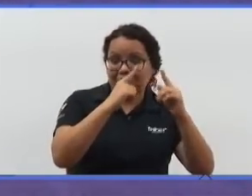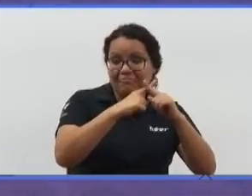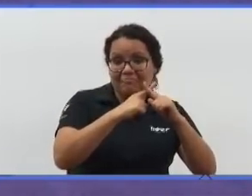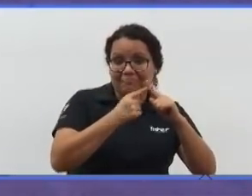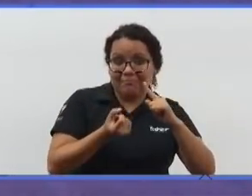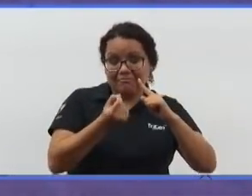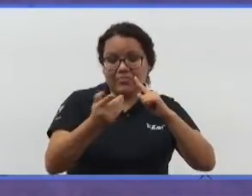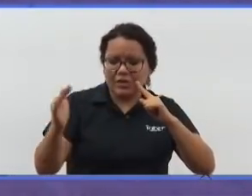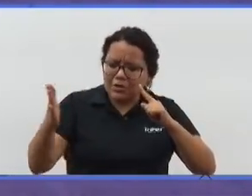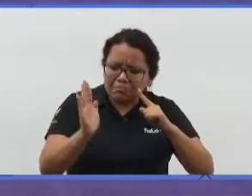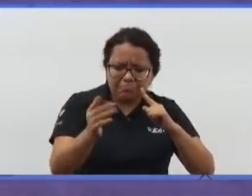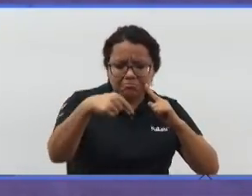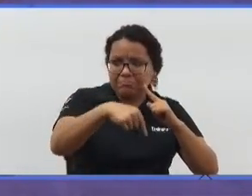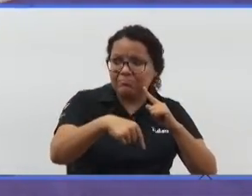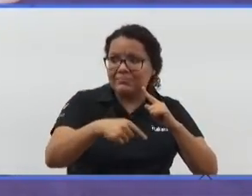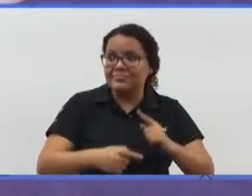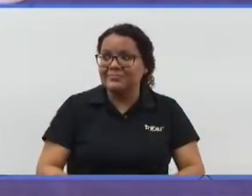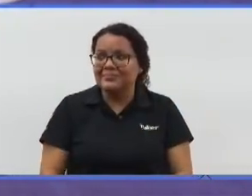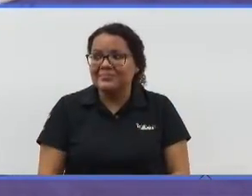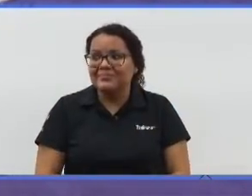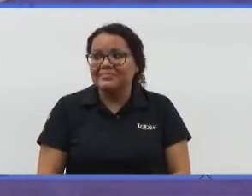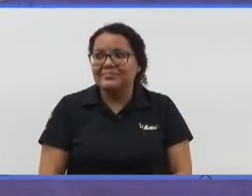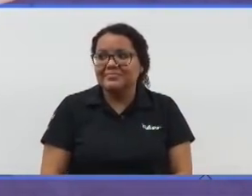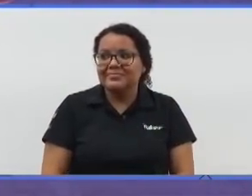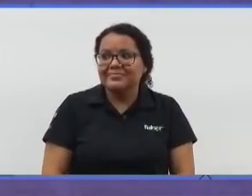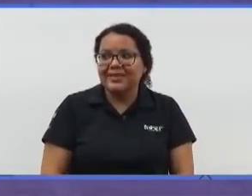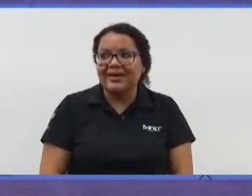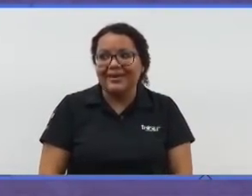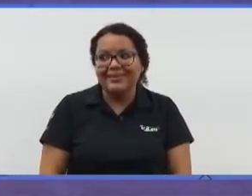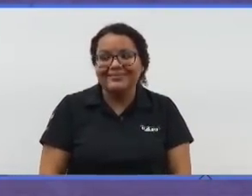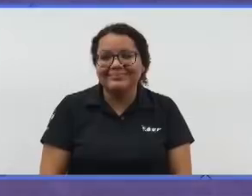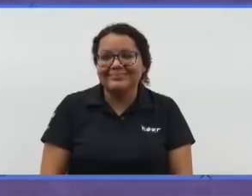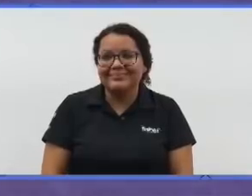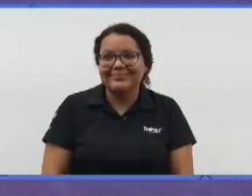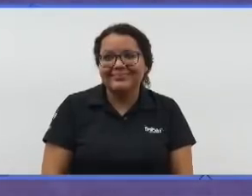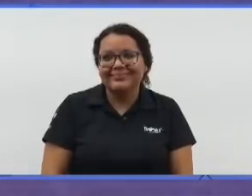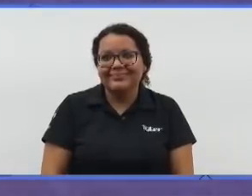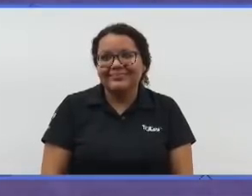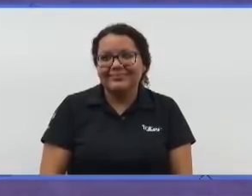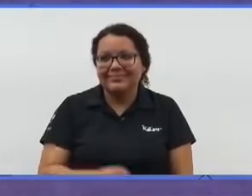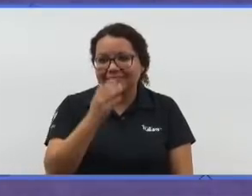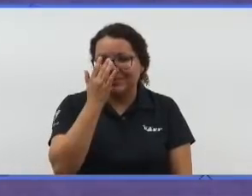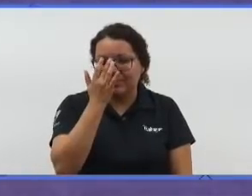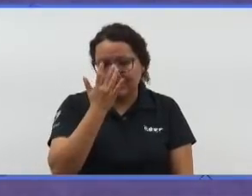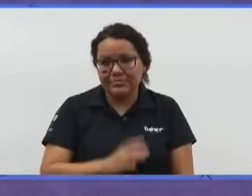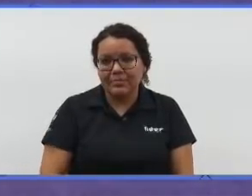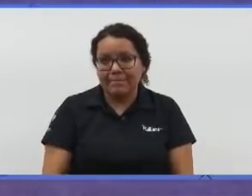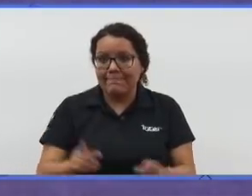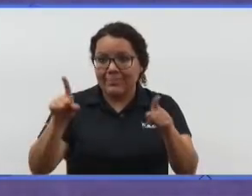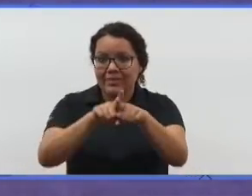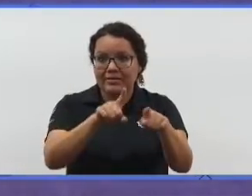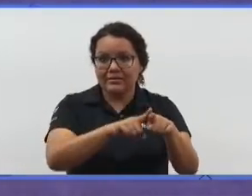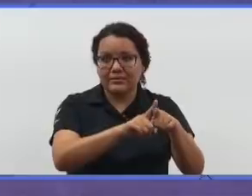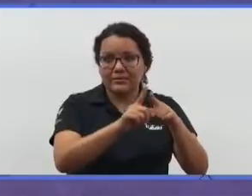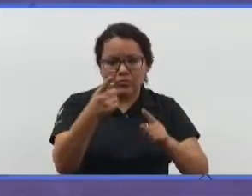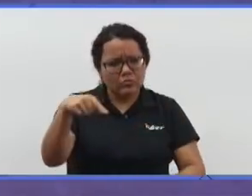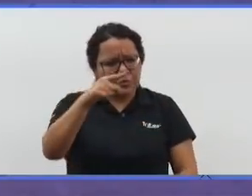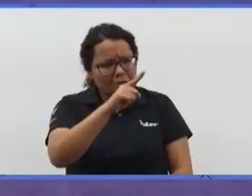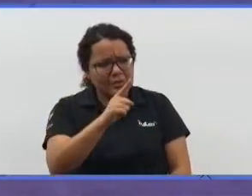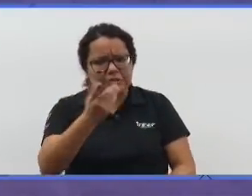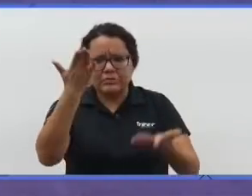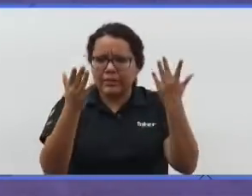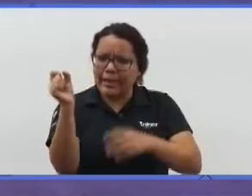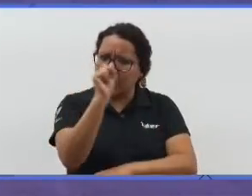amén para que no caminen y le pregunto a los hermanos que venían por aquí que están aquí en el templo hermanos usted vienen en bus o vienen en carro